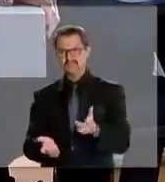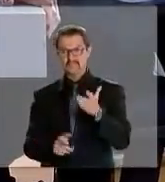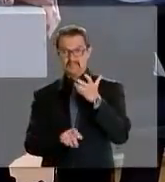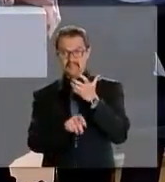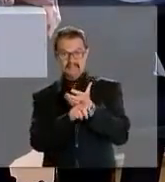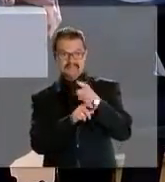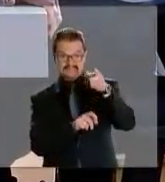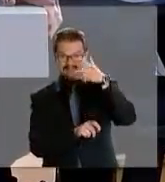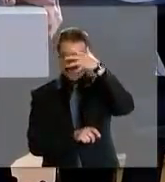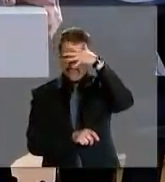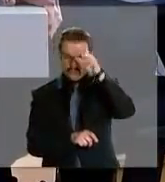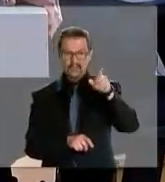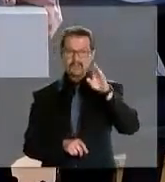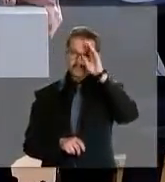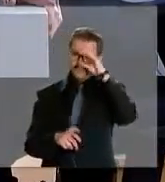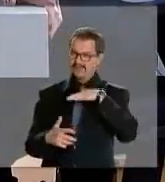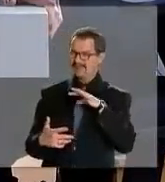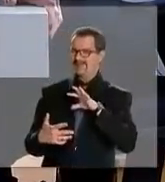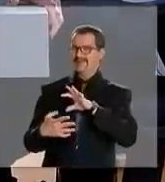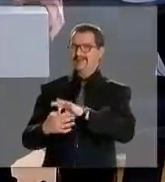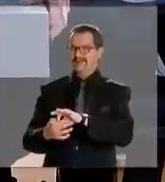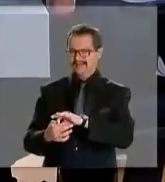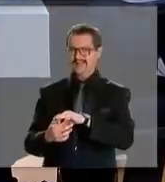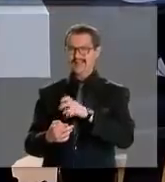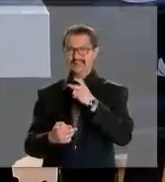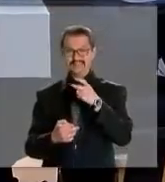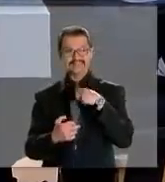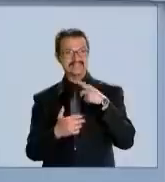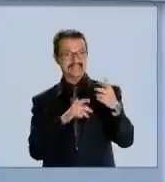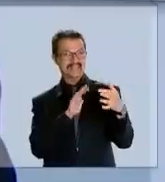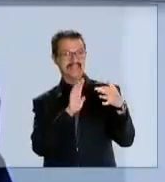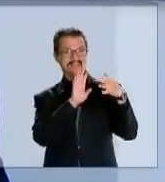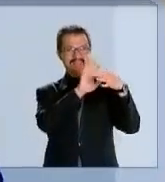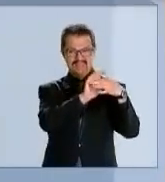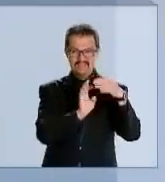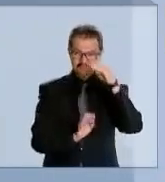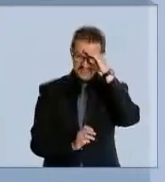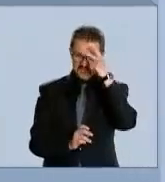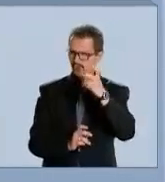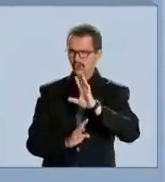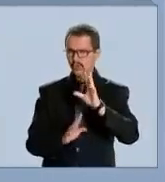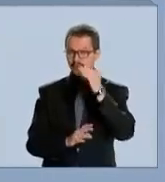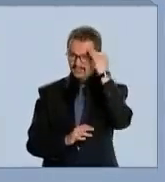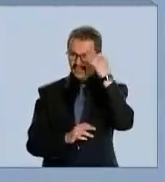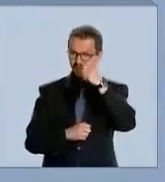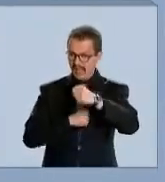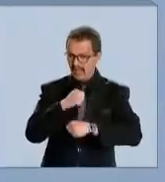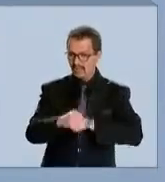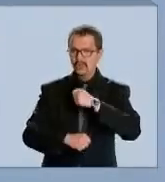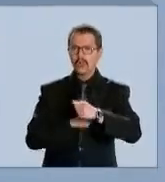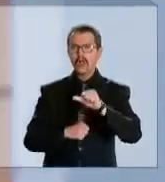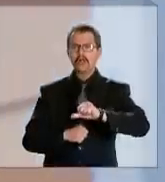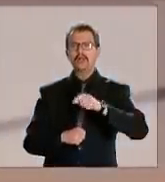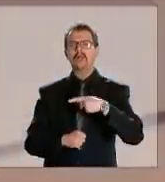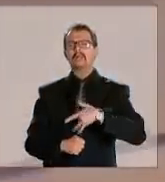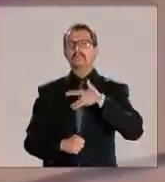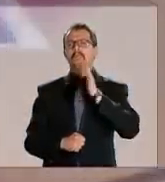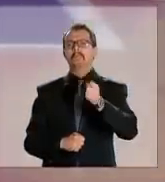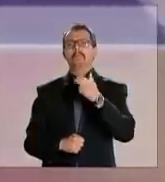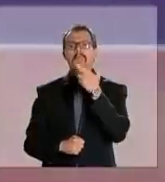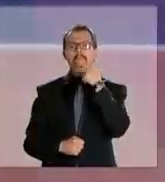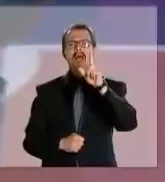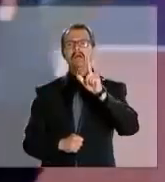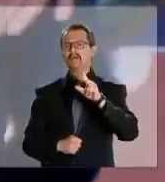y candidato con todo respeto aquí estamos dos años después usted dice que las cosas están mejor yo no lo veo no yo que las cosas tan terribles